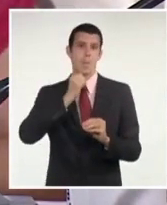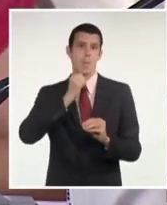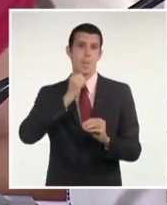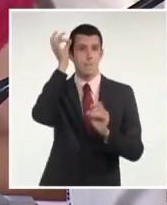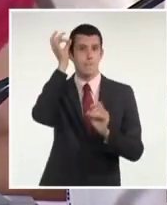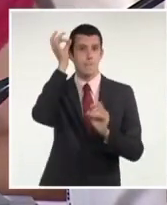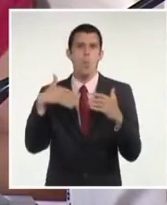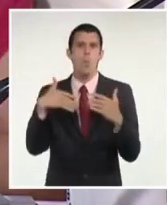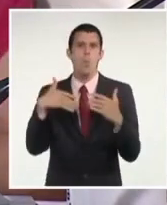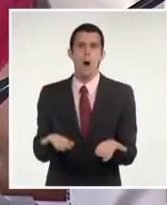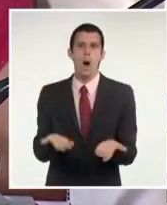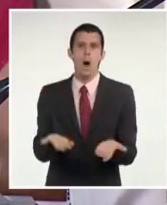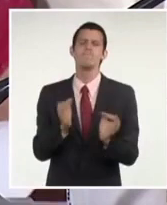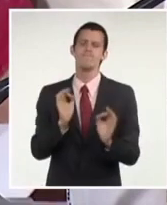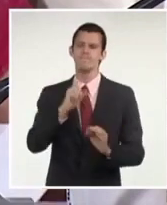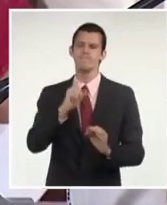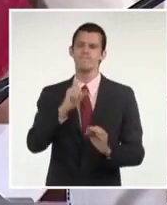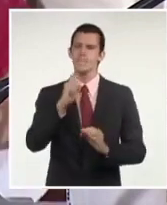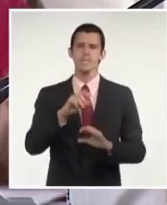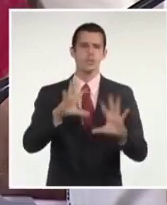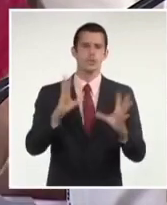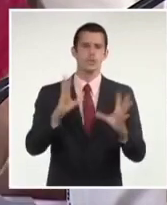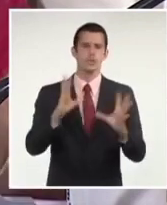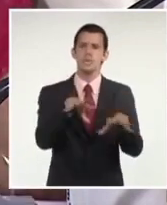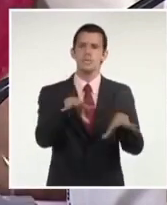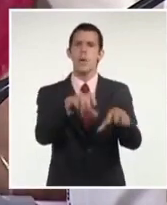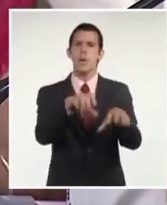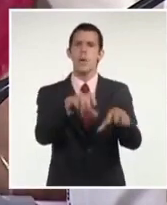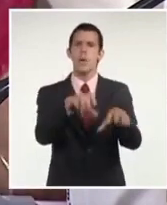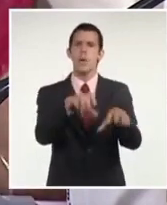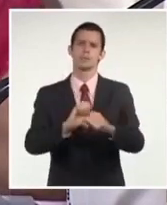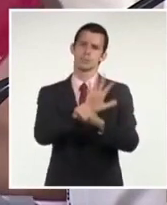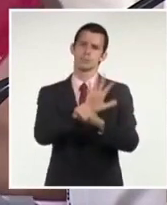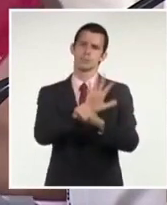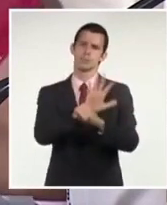pero evidentemente la variante se está imponiendo.